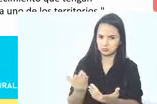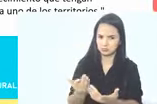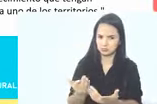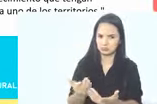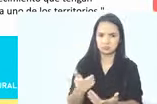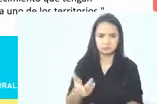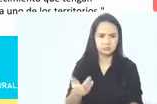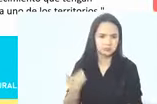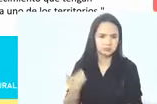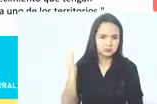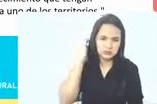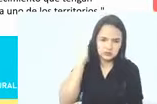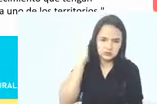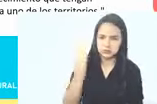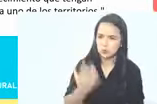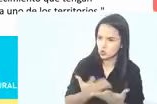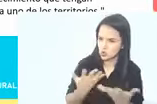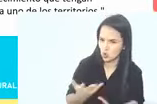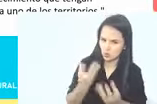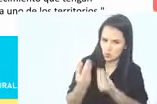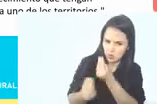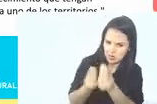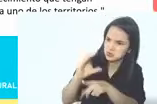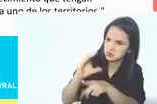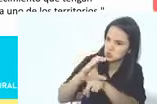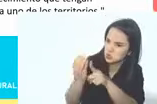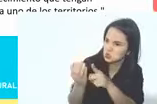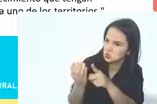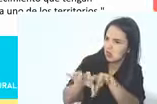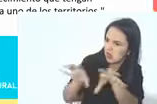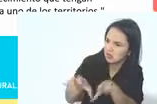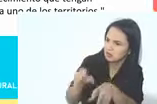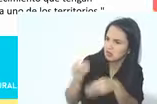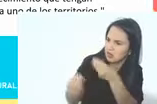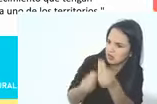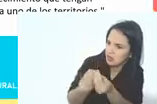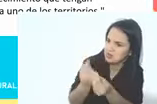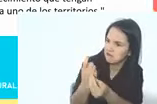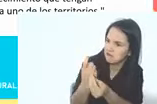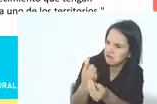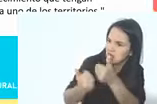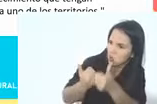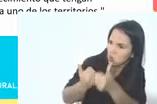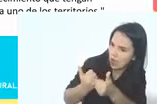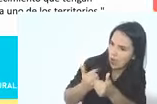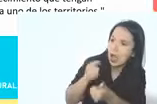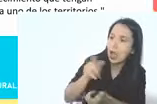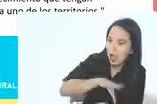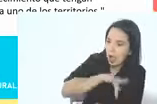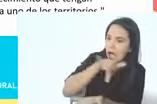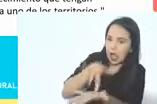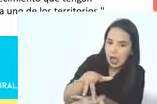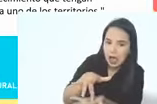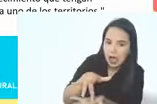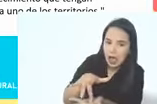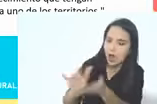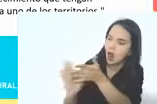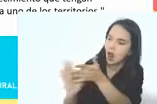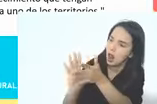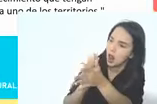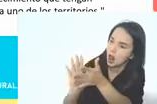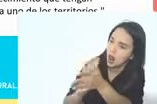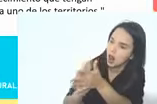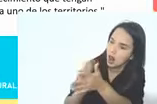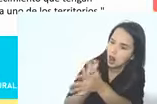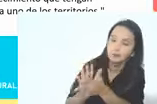dónde vamos, qué queremos. Entonces, es importante este diagnóstico que se va a realizar en cada uno de estos municipios. Y